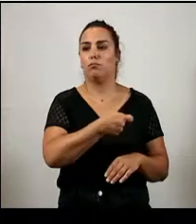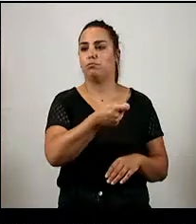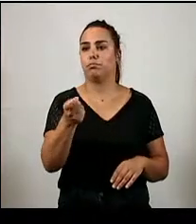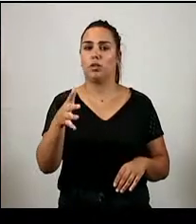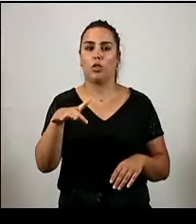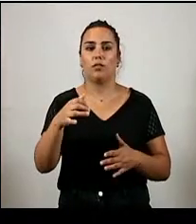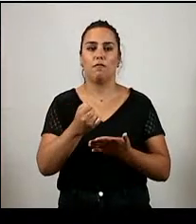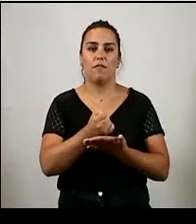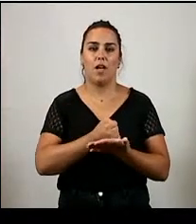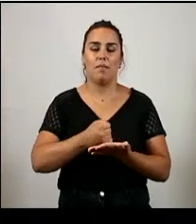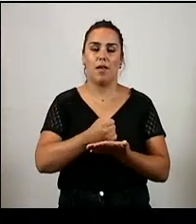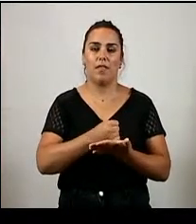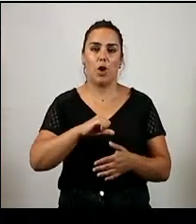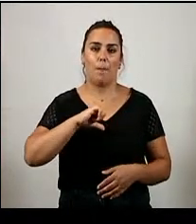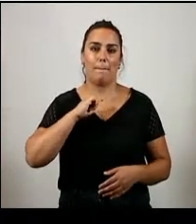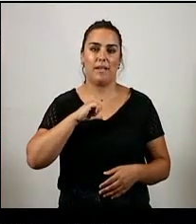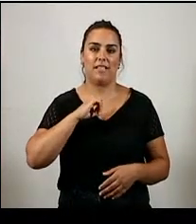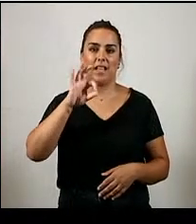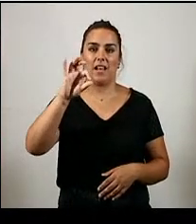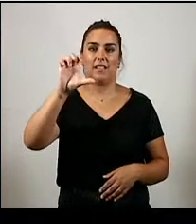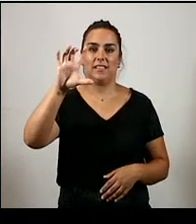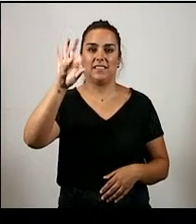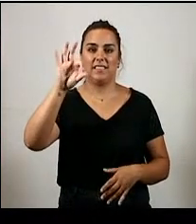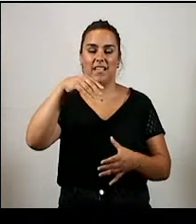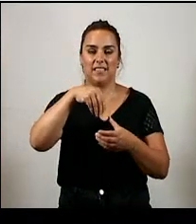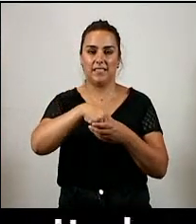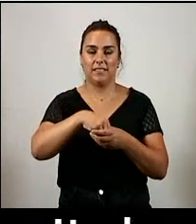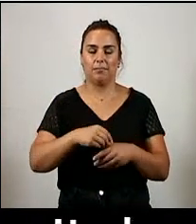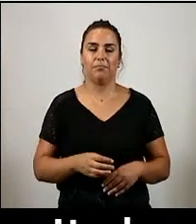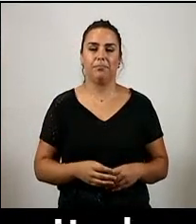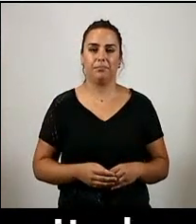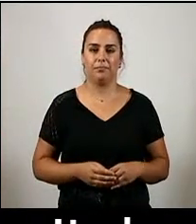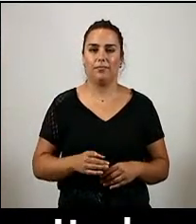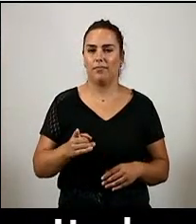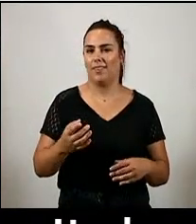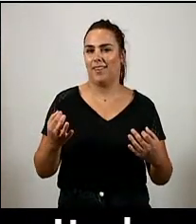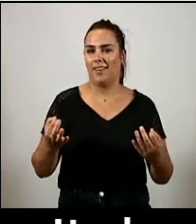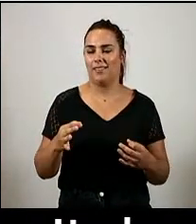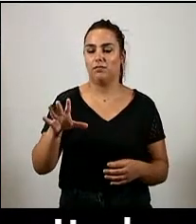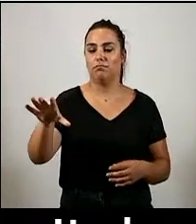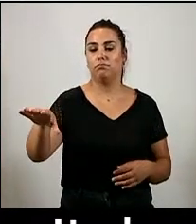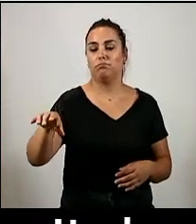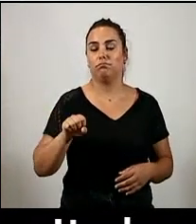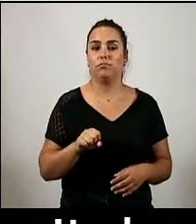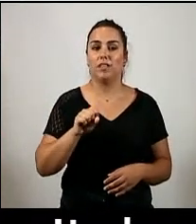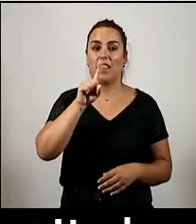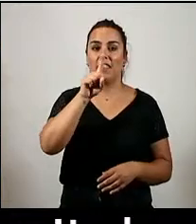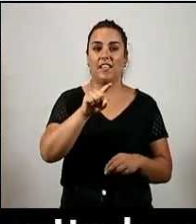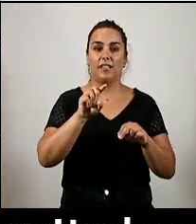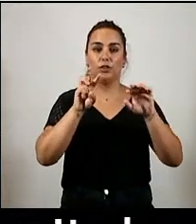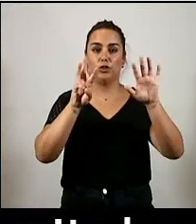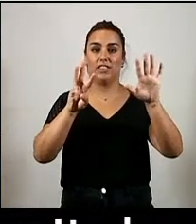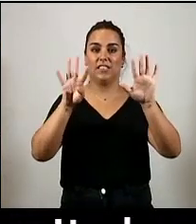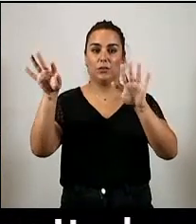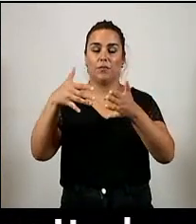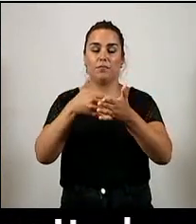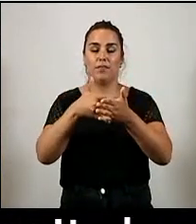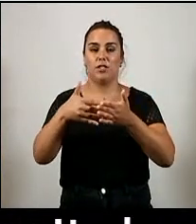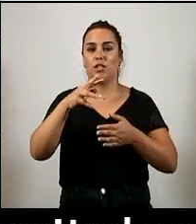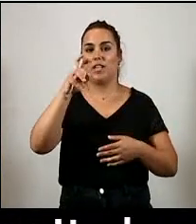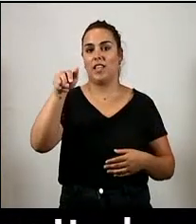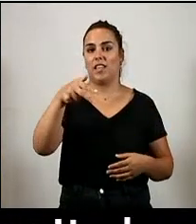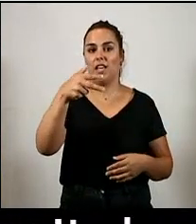farmacias de los hospitales del SES. Se trata de la adquisición por 189 millones de